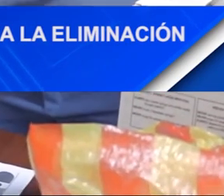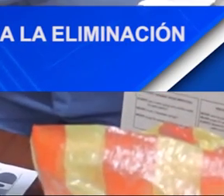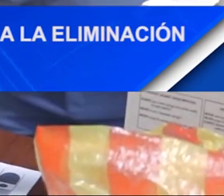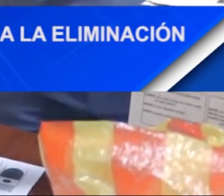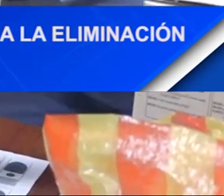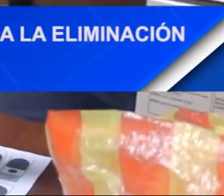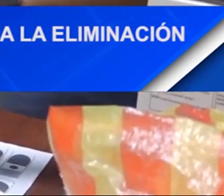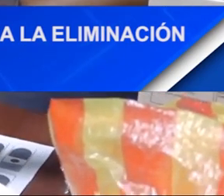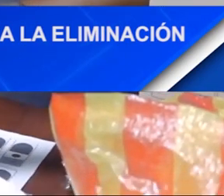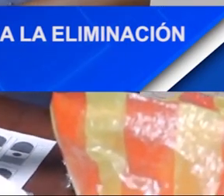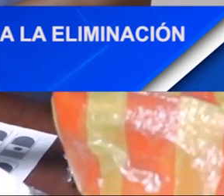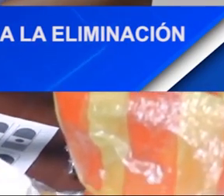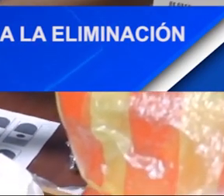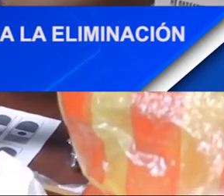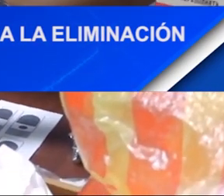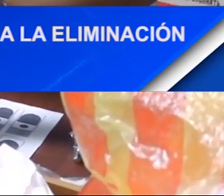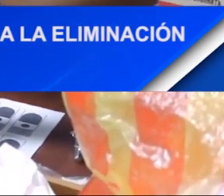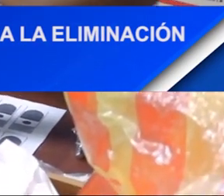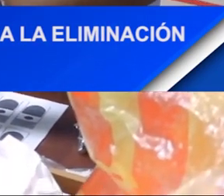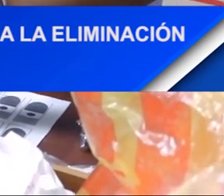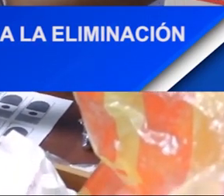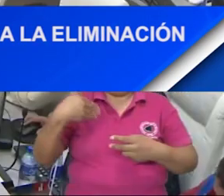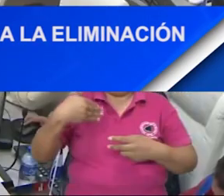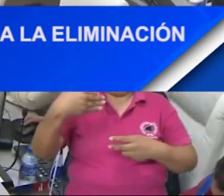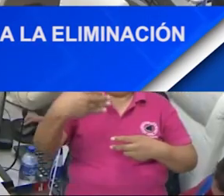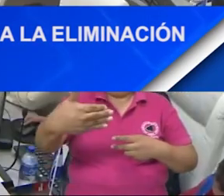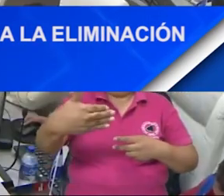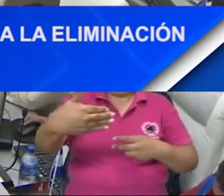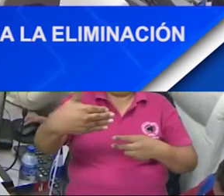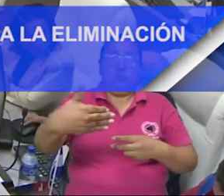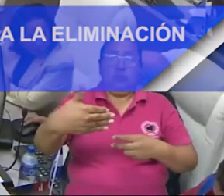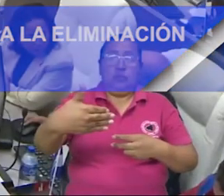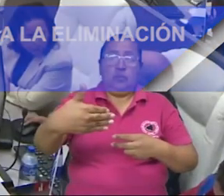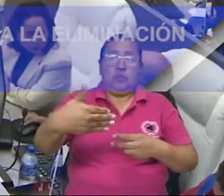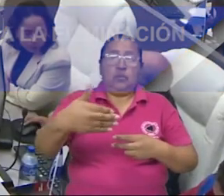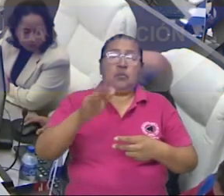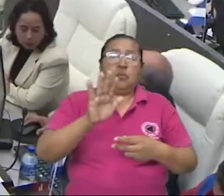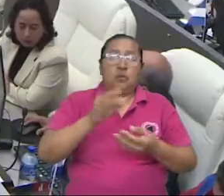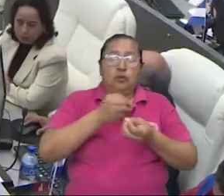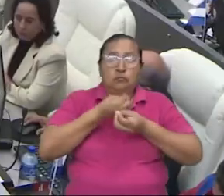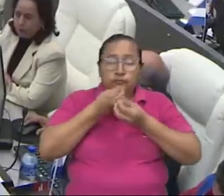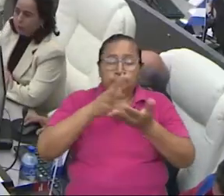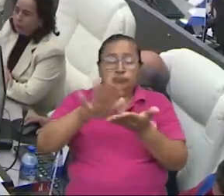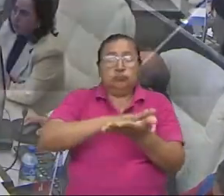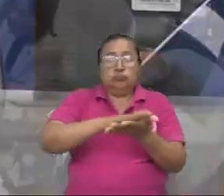fue suscrito en Ocotal el año pasado. Noticias 12, Darlene Téllez.